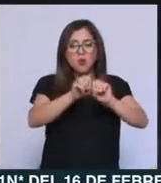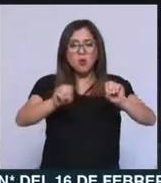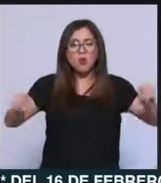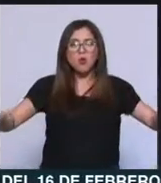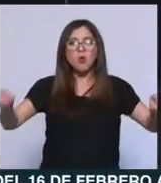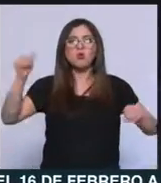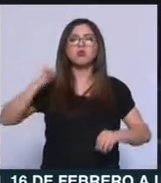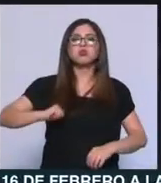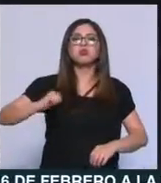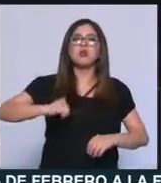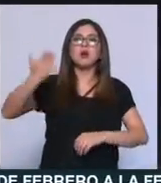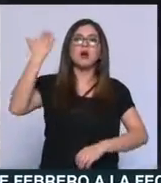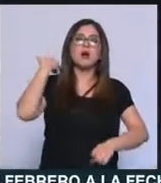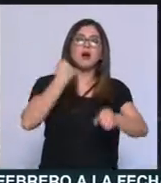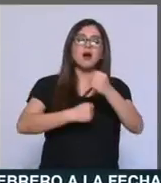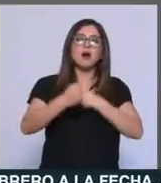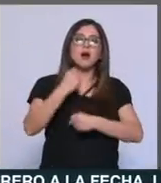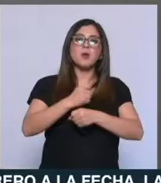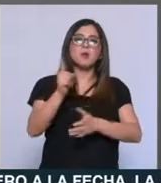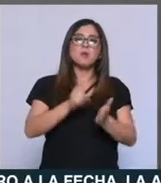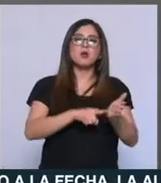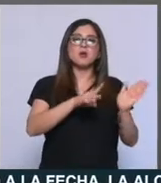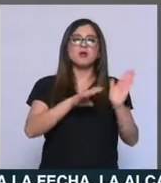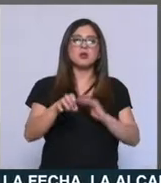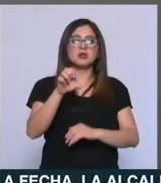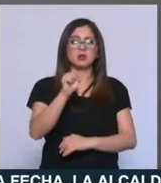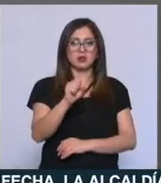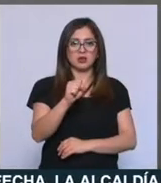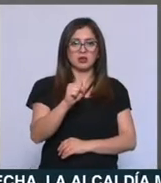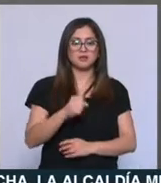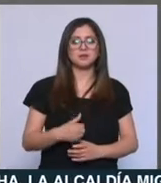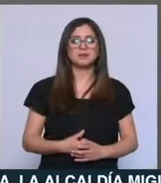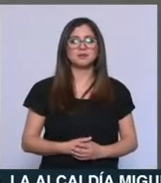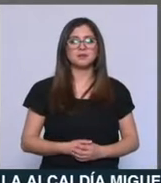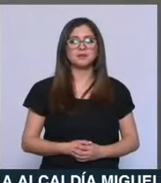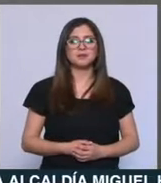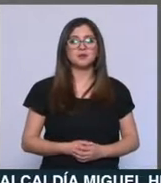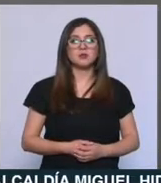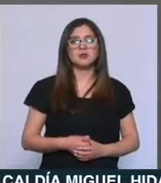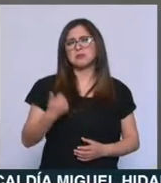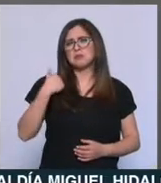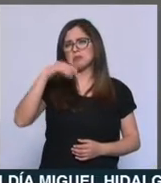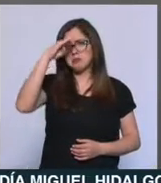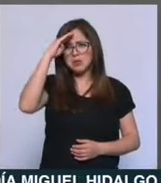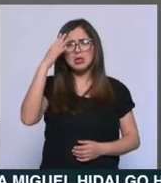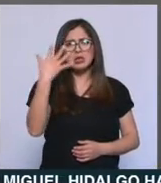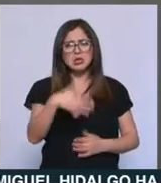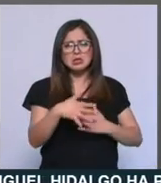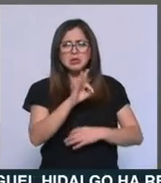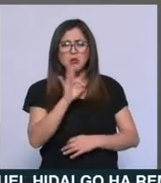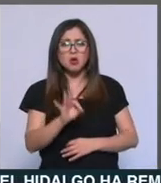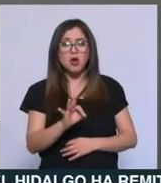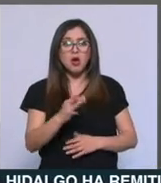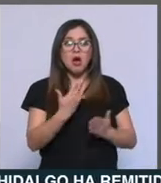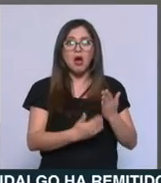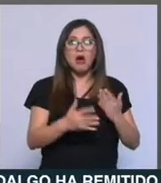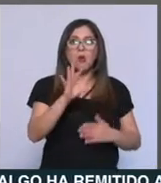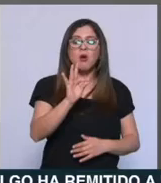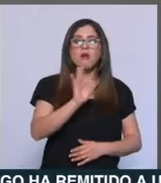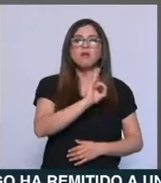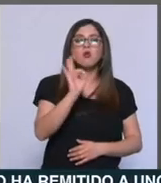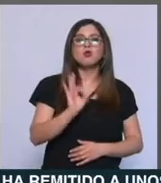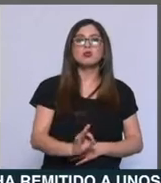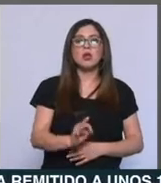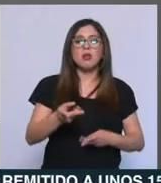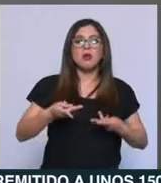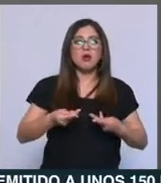utiliza desde 1960. Cuando un buen promedio sería 15%, nosotros tenemos 40%,